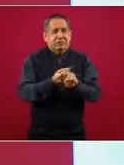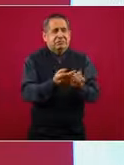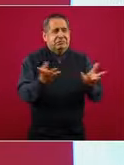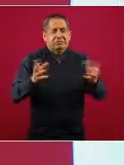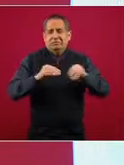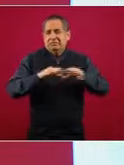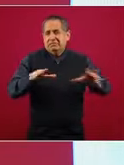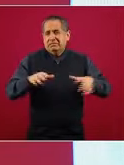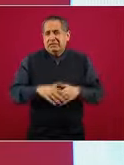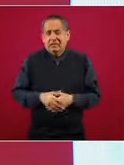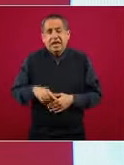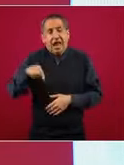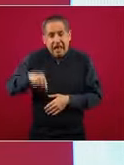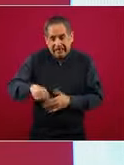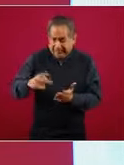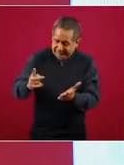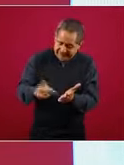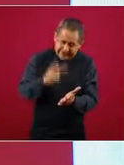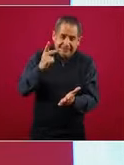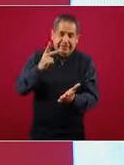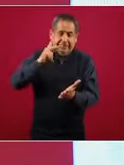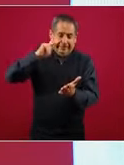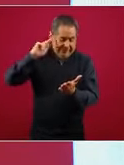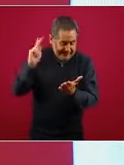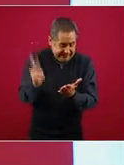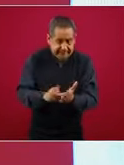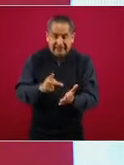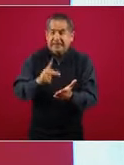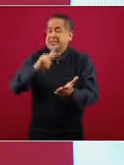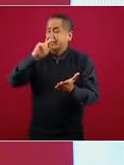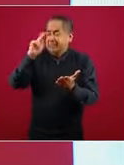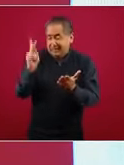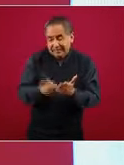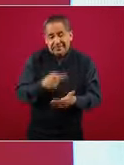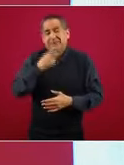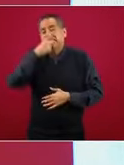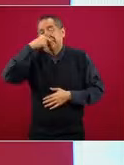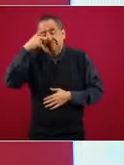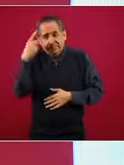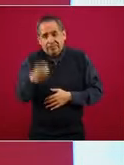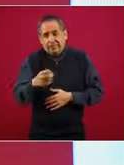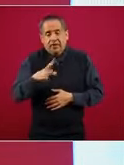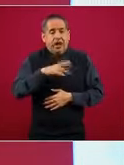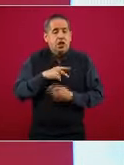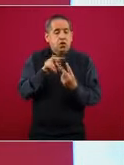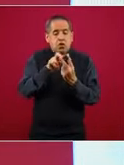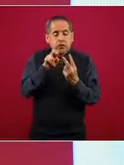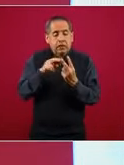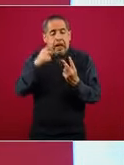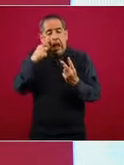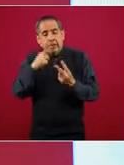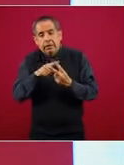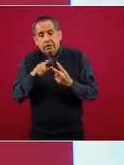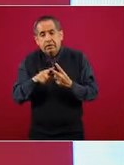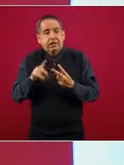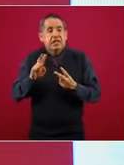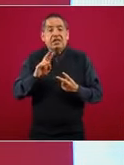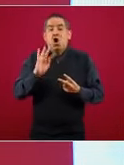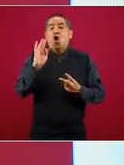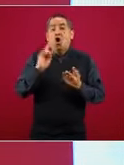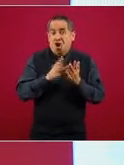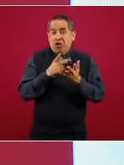aquí hemos dicho una y otra vez que hay 2 variables que determinan el riesgo del